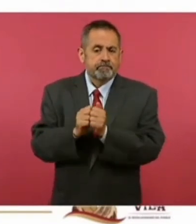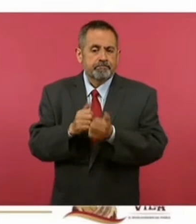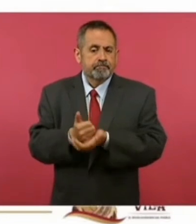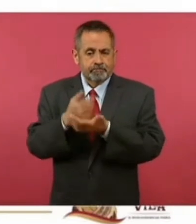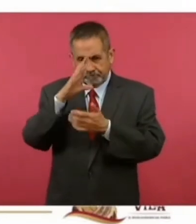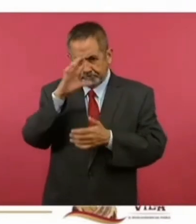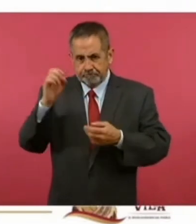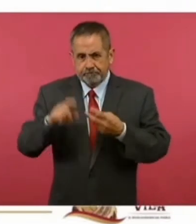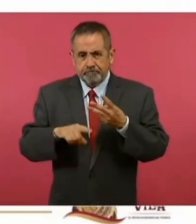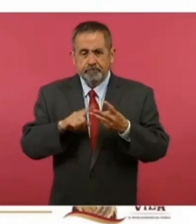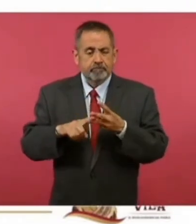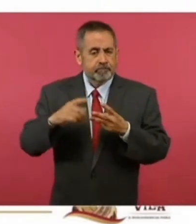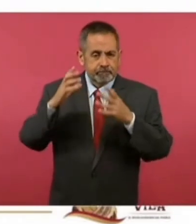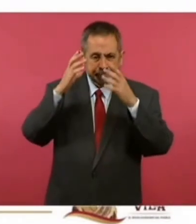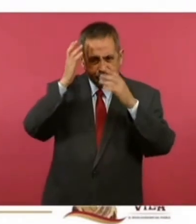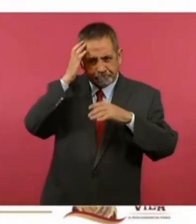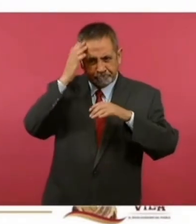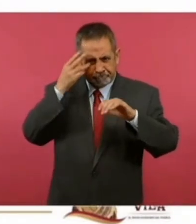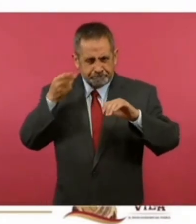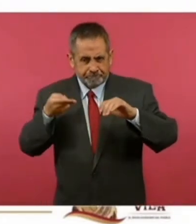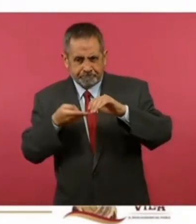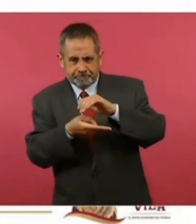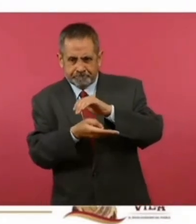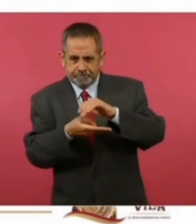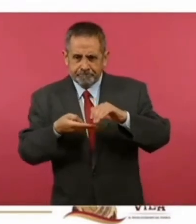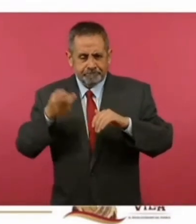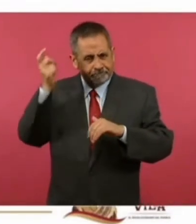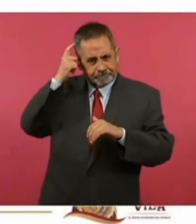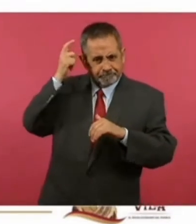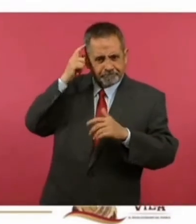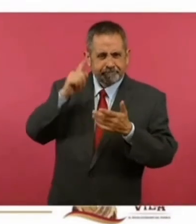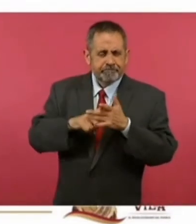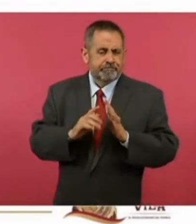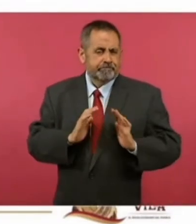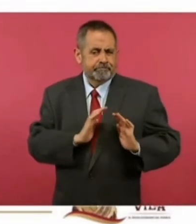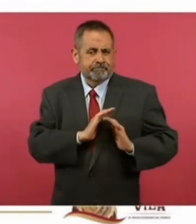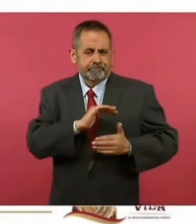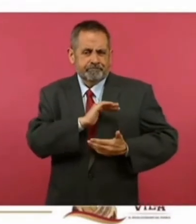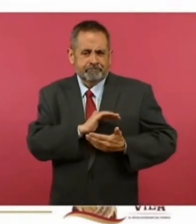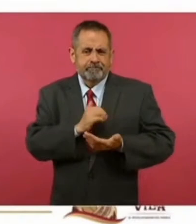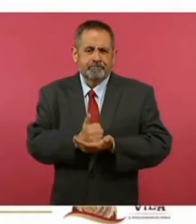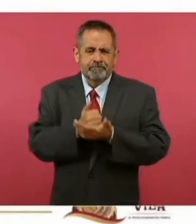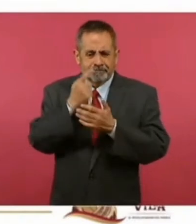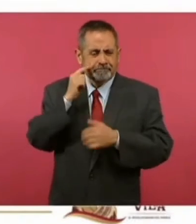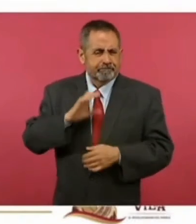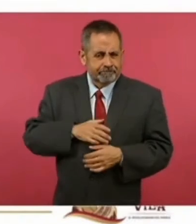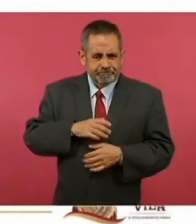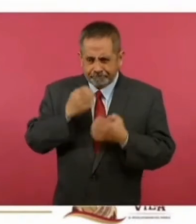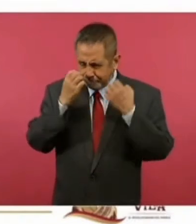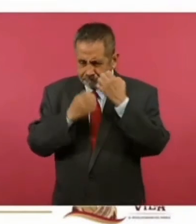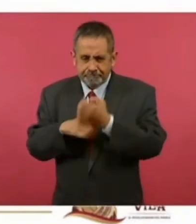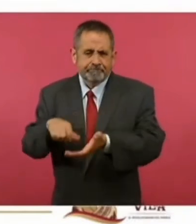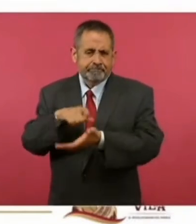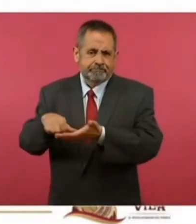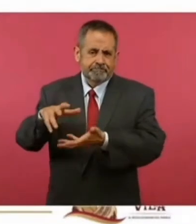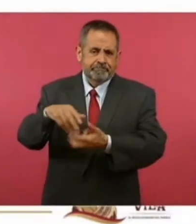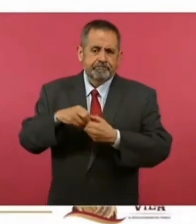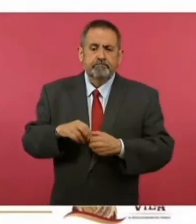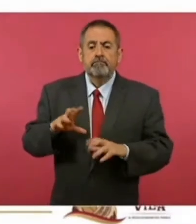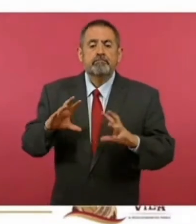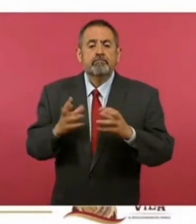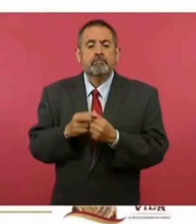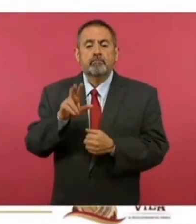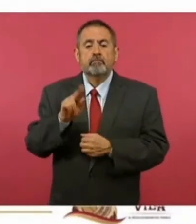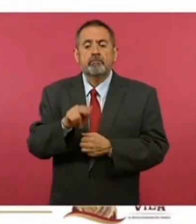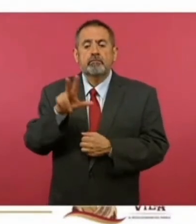dos tomógrafos y un mastografo el abasto que se está reportando desde San Luis Potosí es del 88%